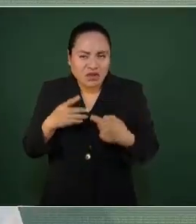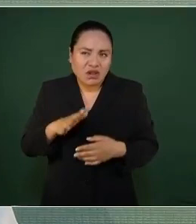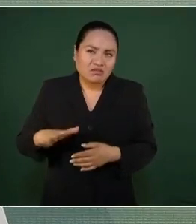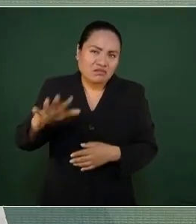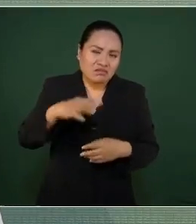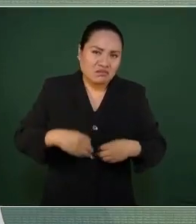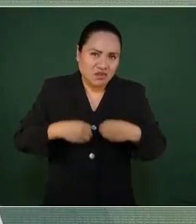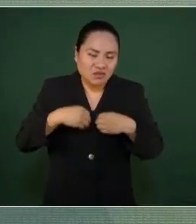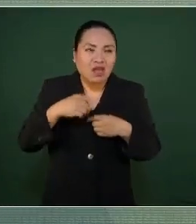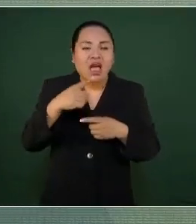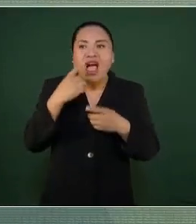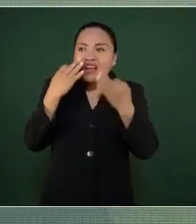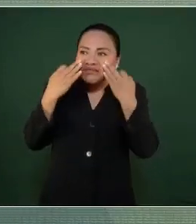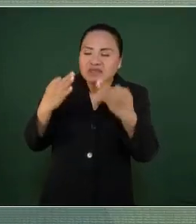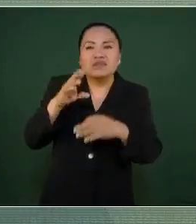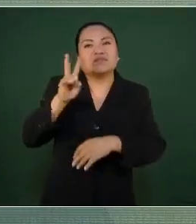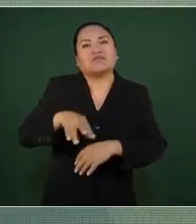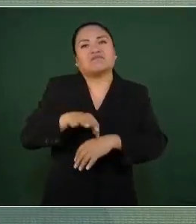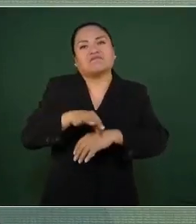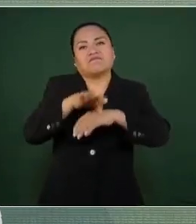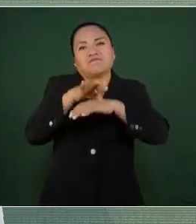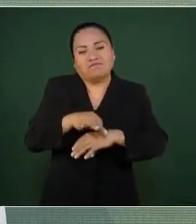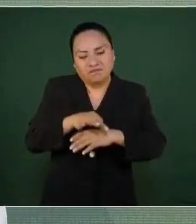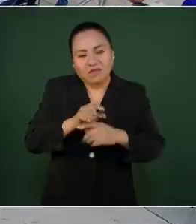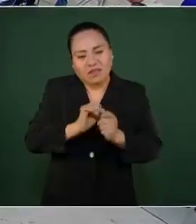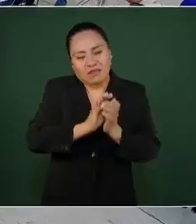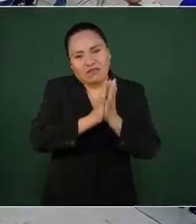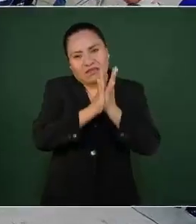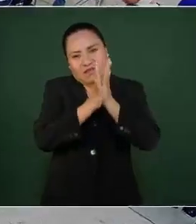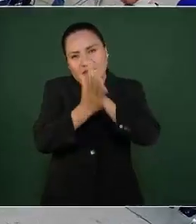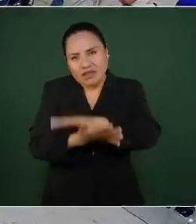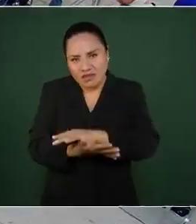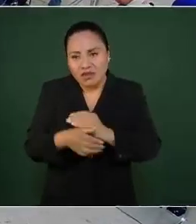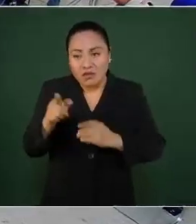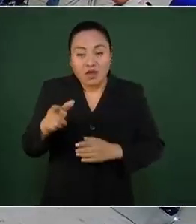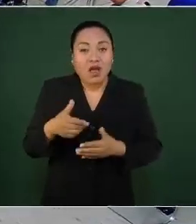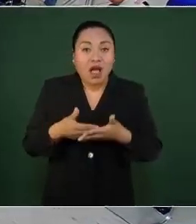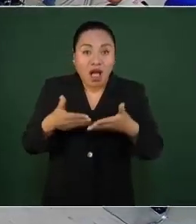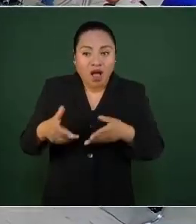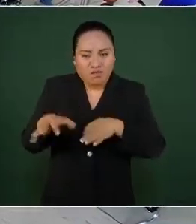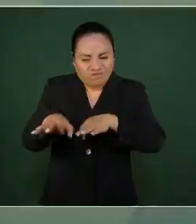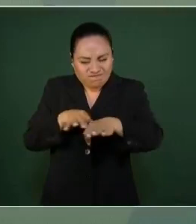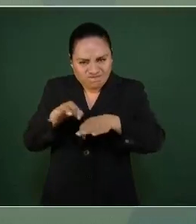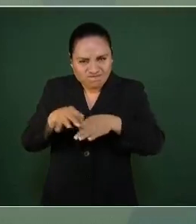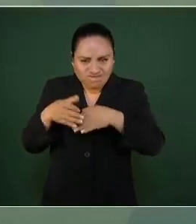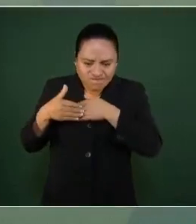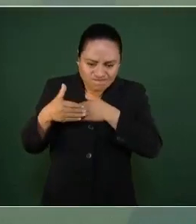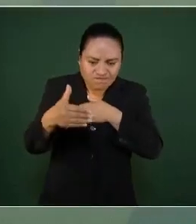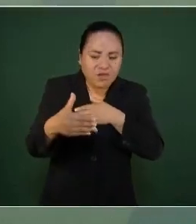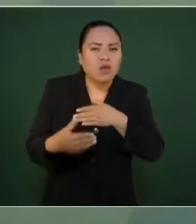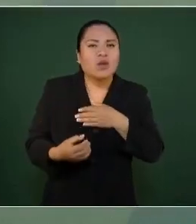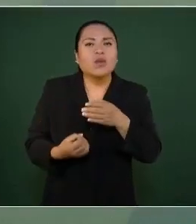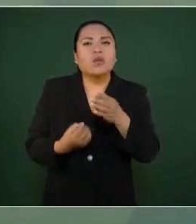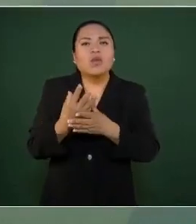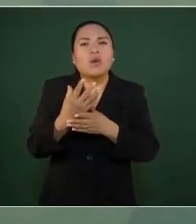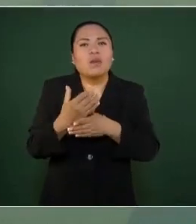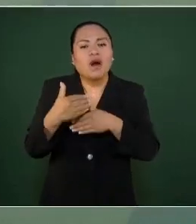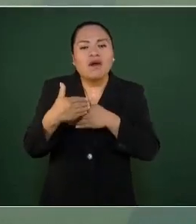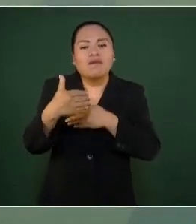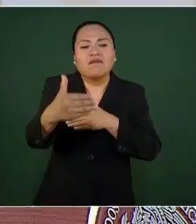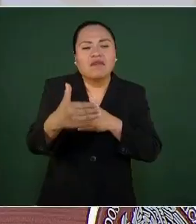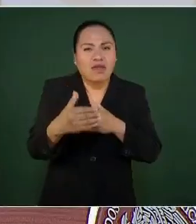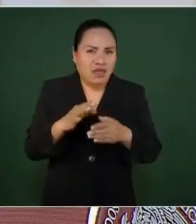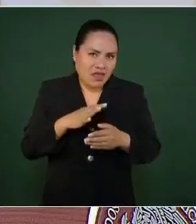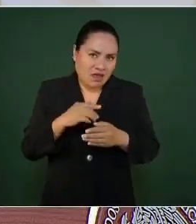protagonistas de la transformación. Su herencia es la mayor contribución al inicio de una nueva etapa en la vida pública de